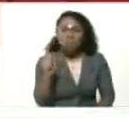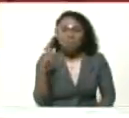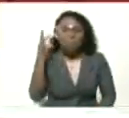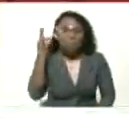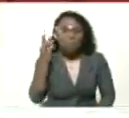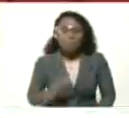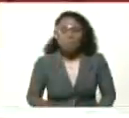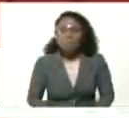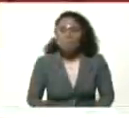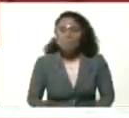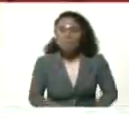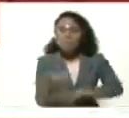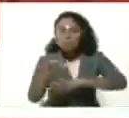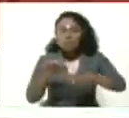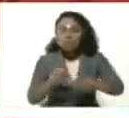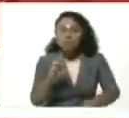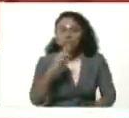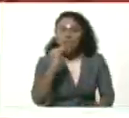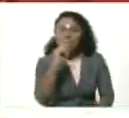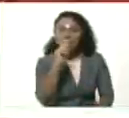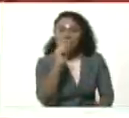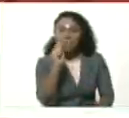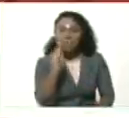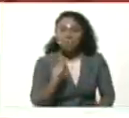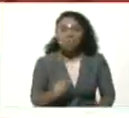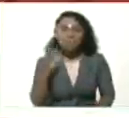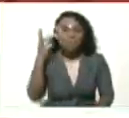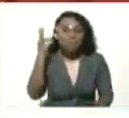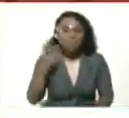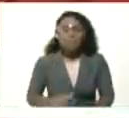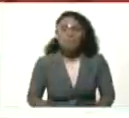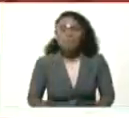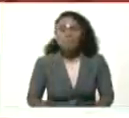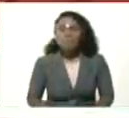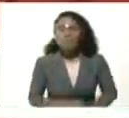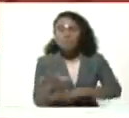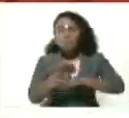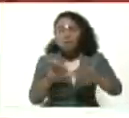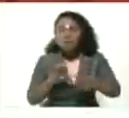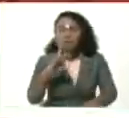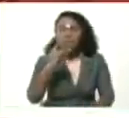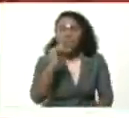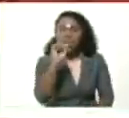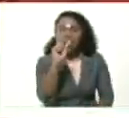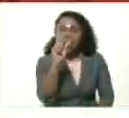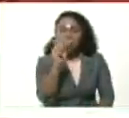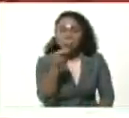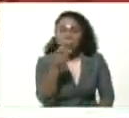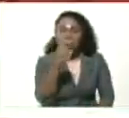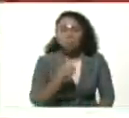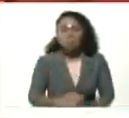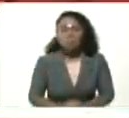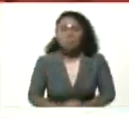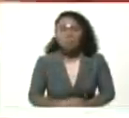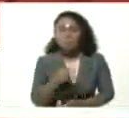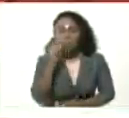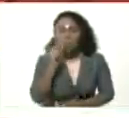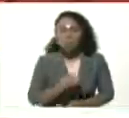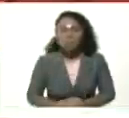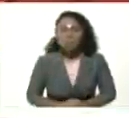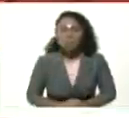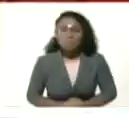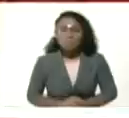Municipio Píritu, Rita Jiménez. Municipio Diego Bautista, Jorge Zambrano.